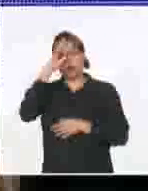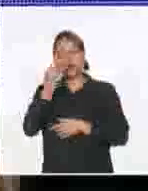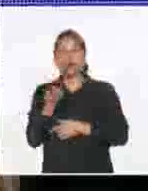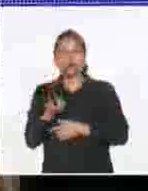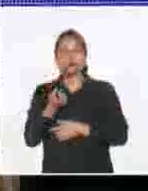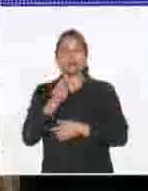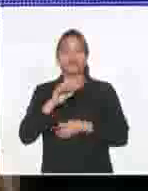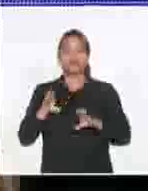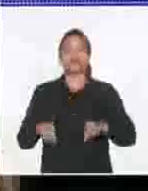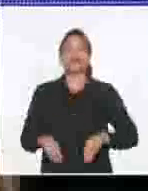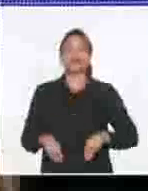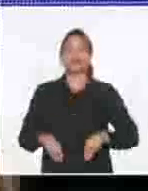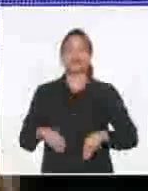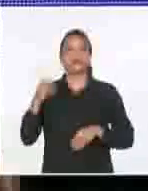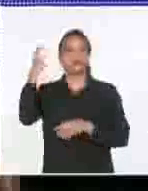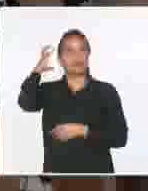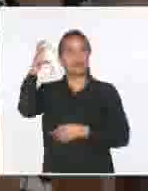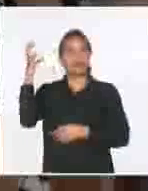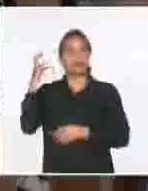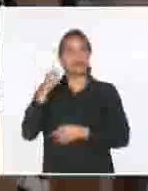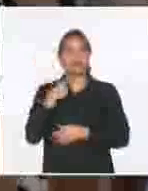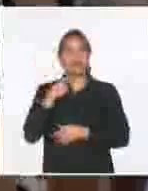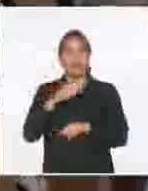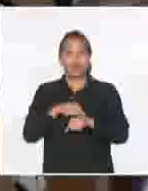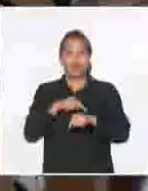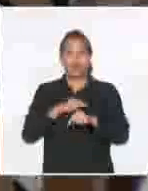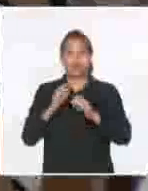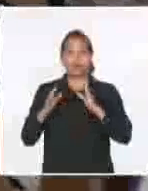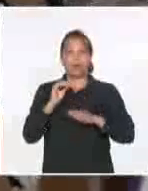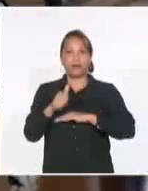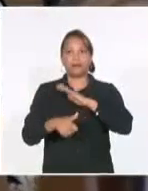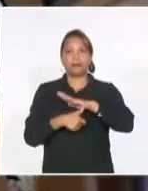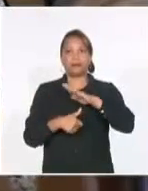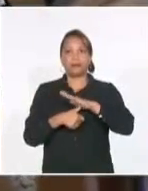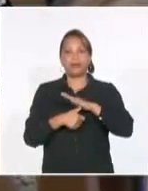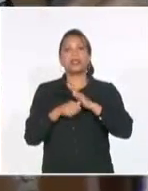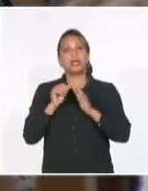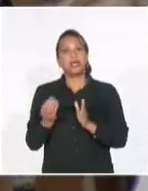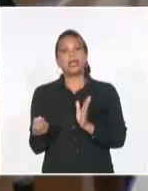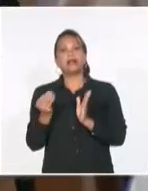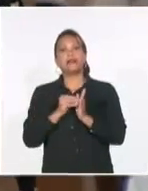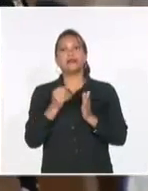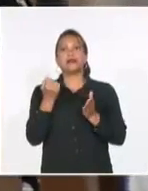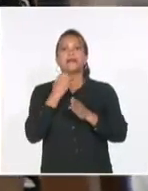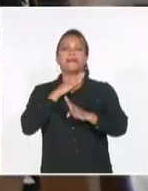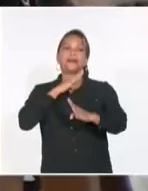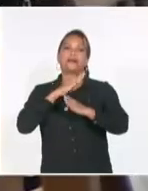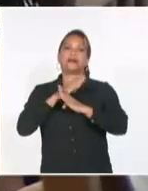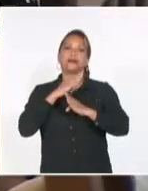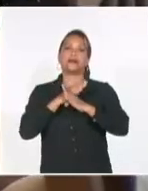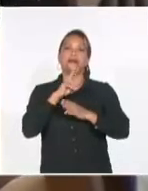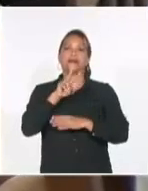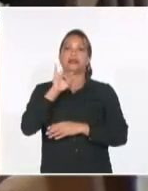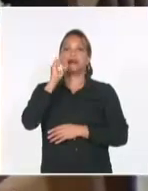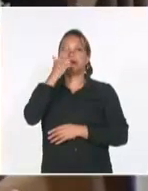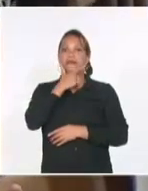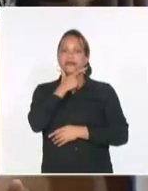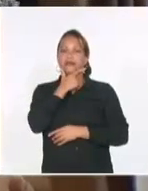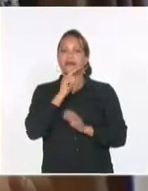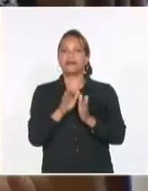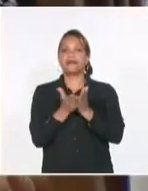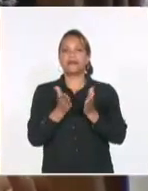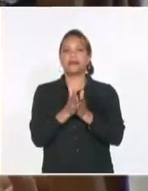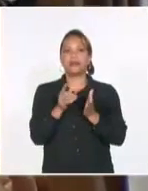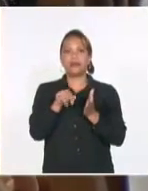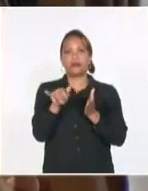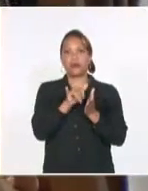gobierno demócrata actual, estableció la privación de la visa conocida como visa ESTA,